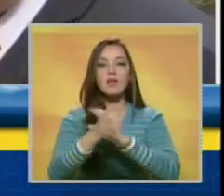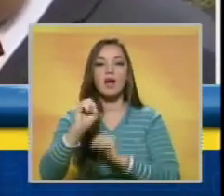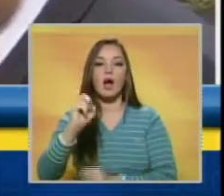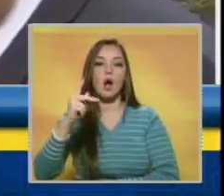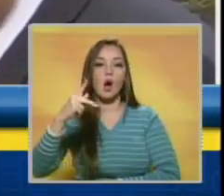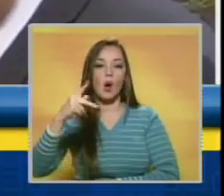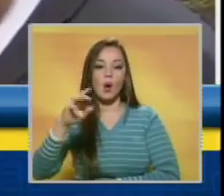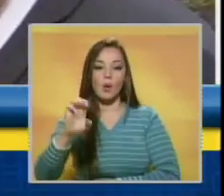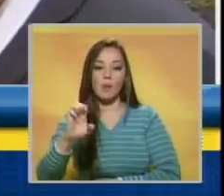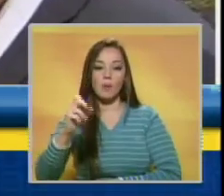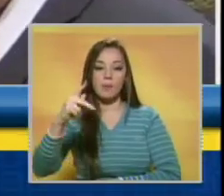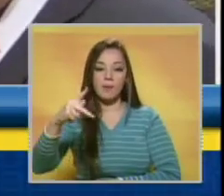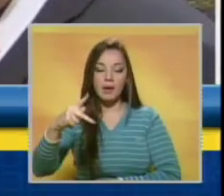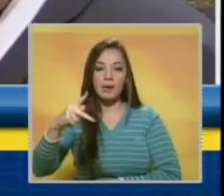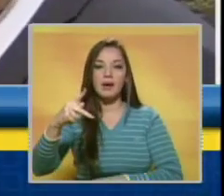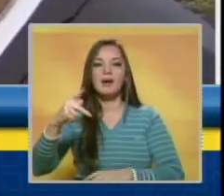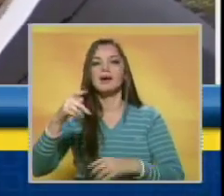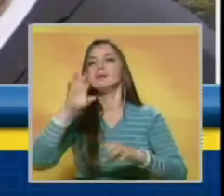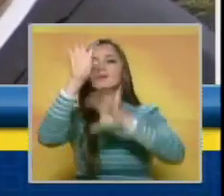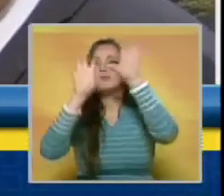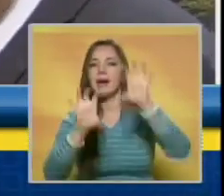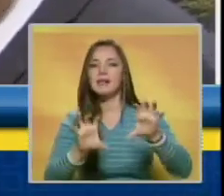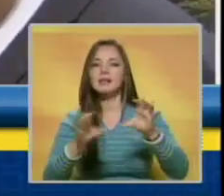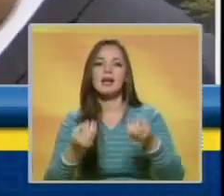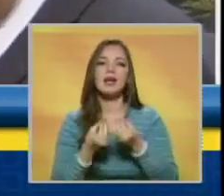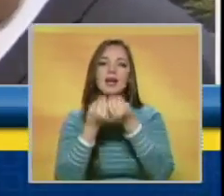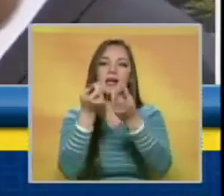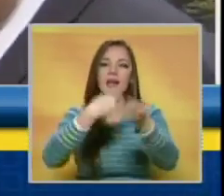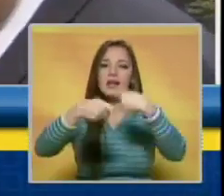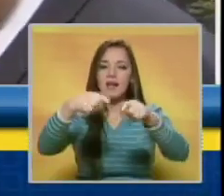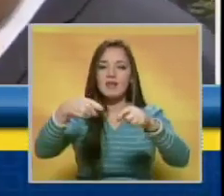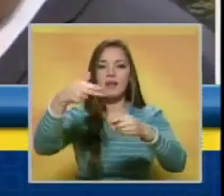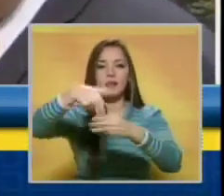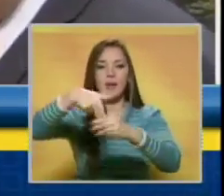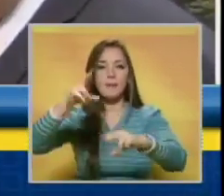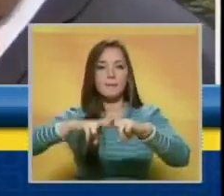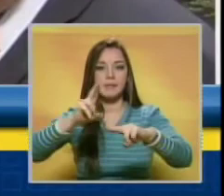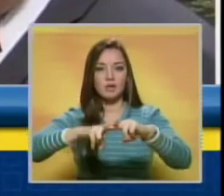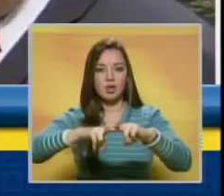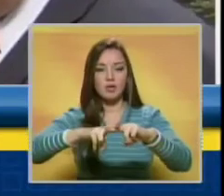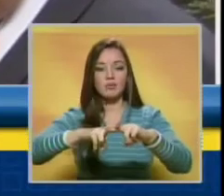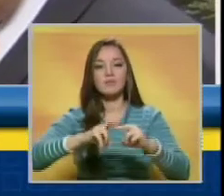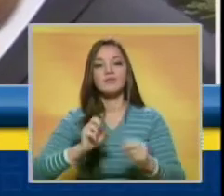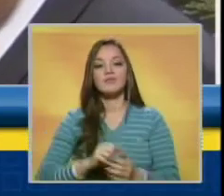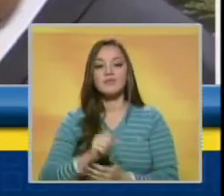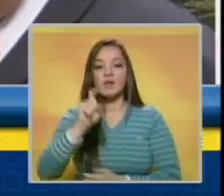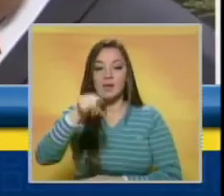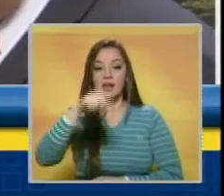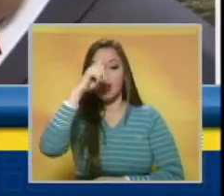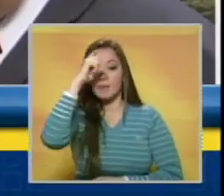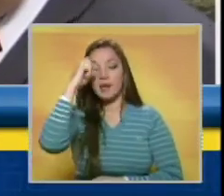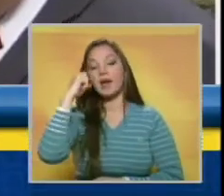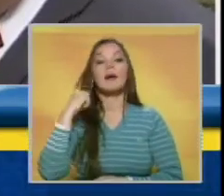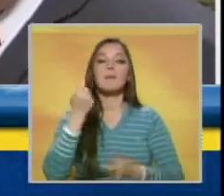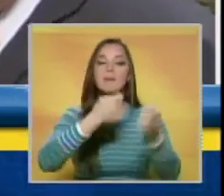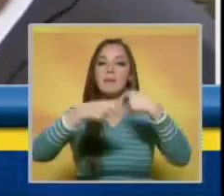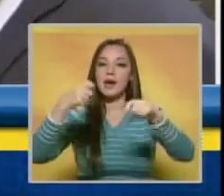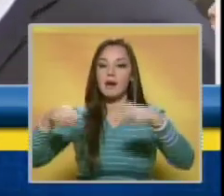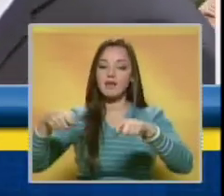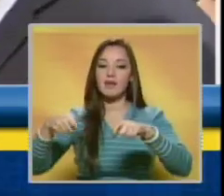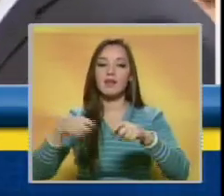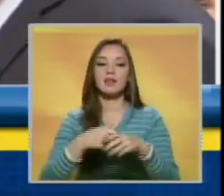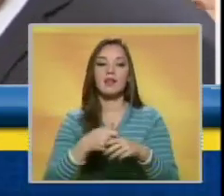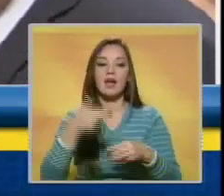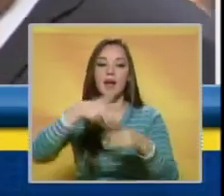una nueva etapa que tiene que asumir y el liderazgo de la OPEP para la estabilidad del mercado